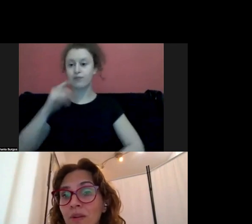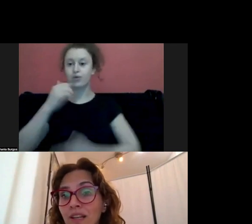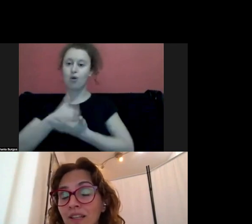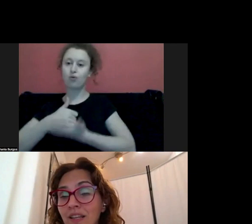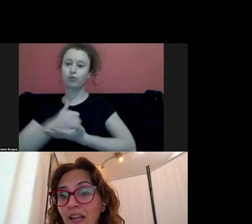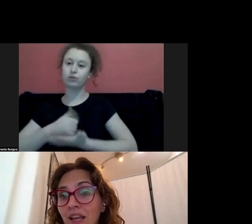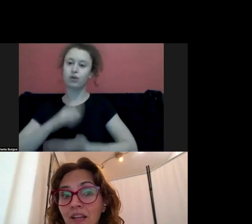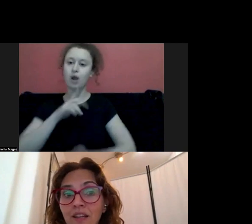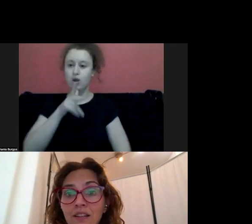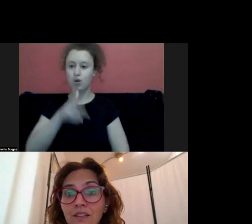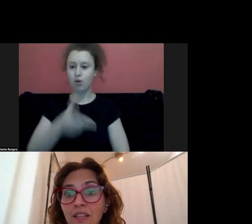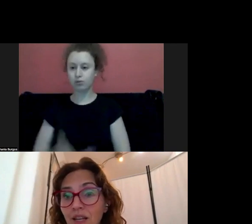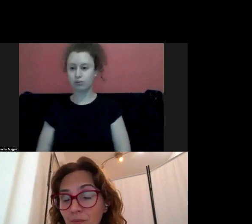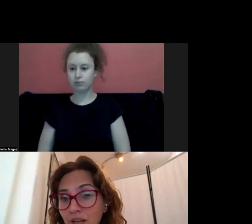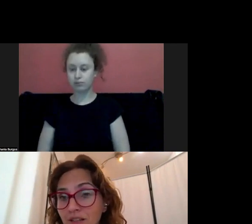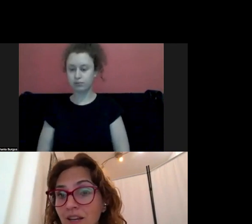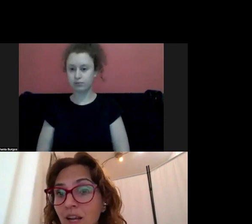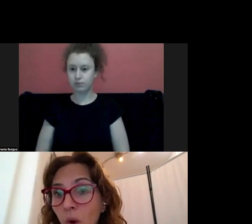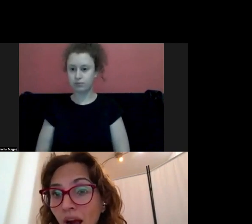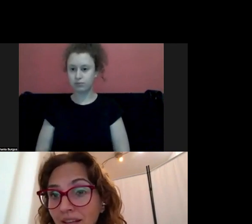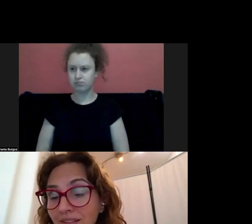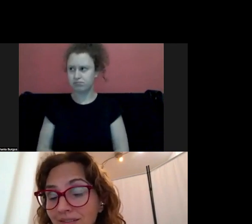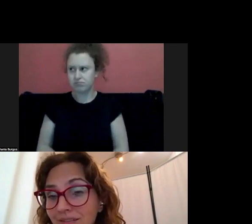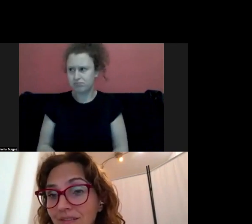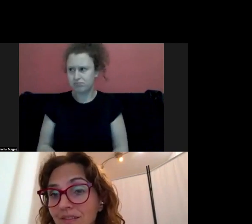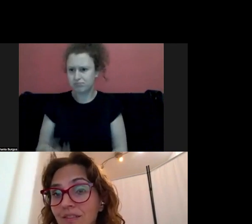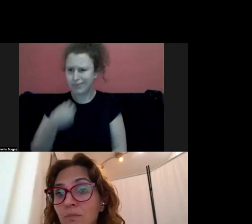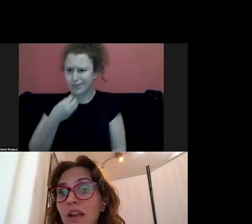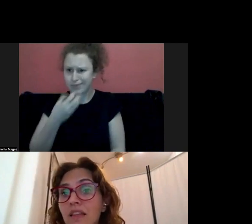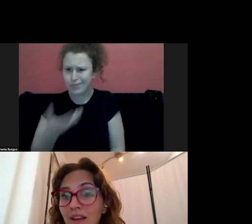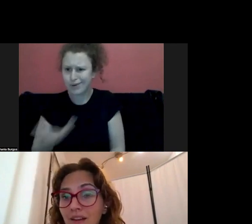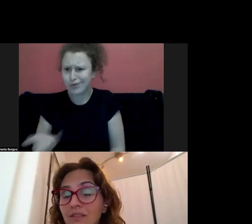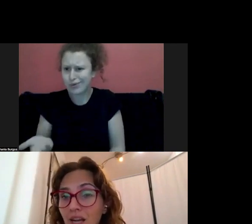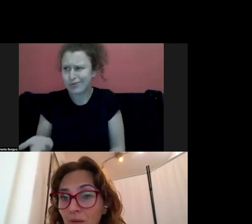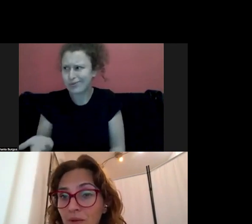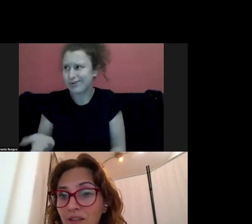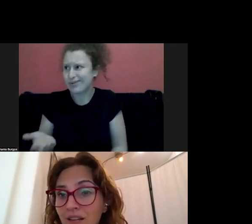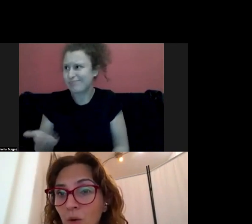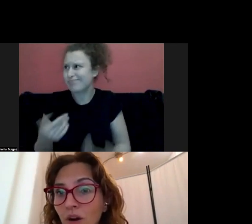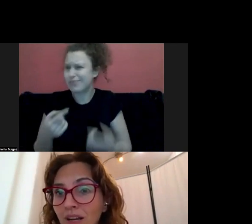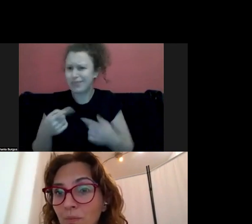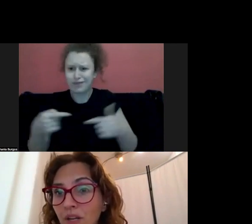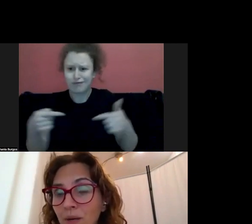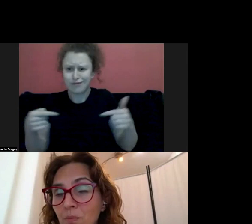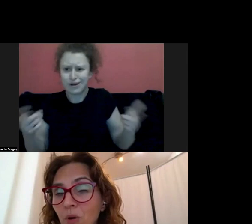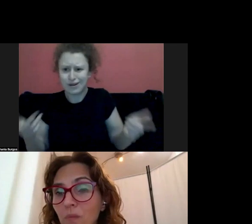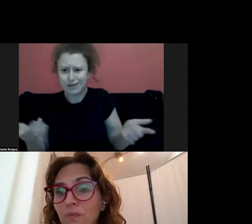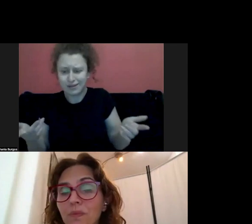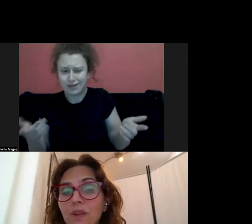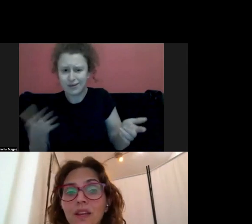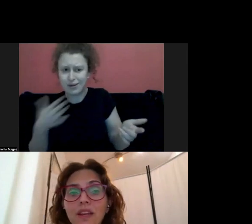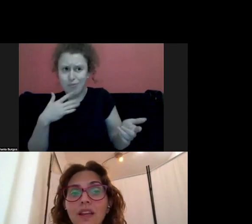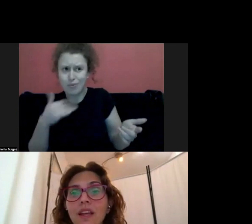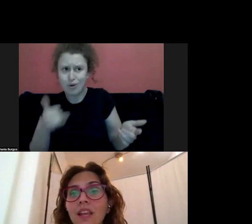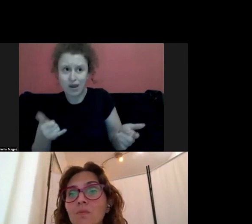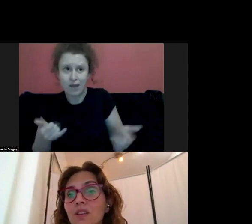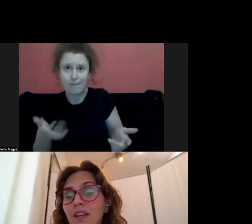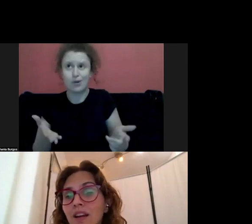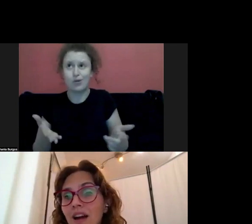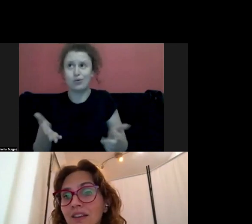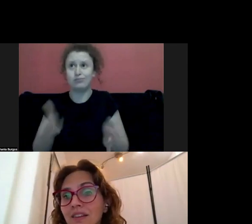mejor invertir en terapias del lenguaje, en validar terapias del lenguaje, por ejemplo,